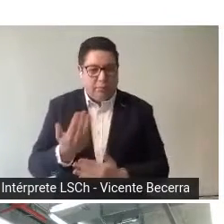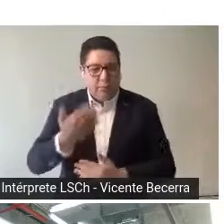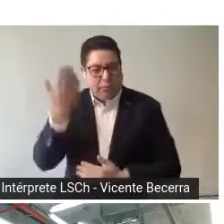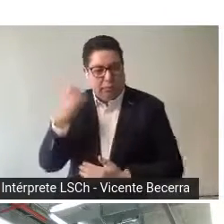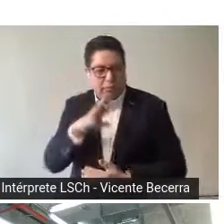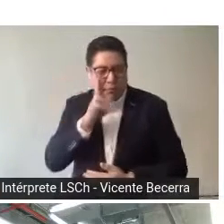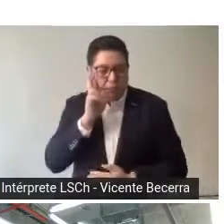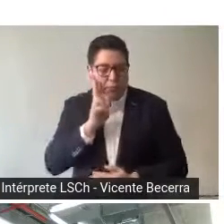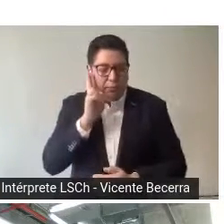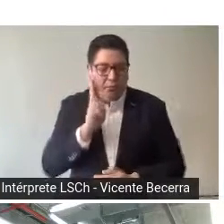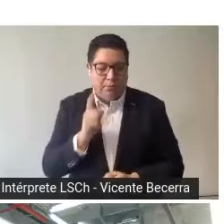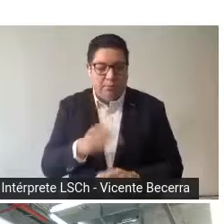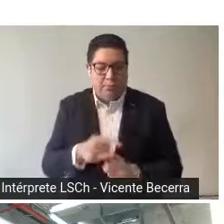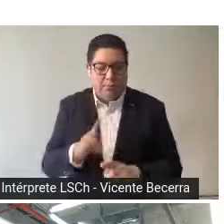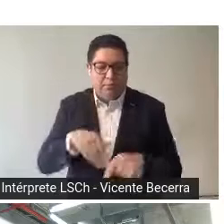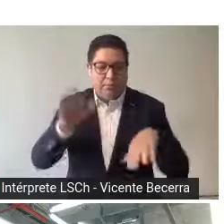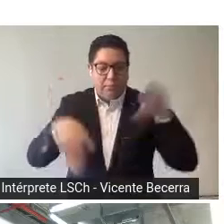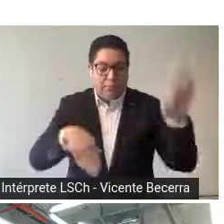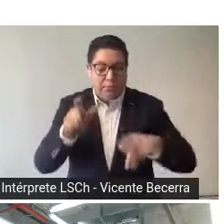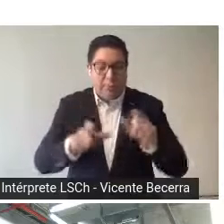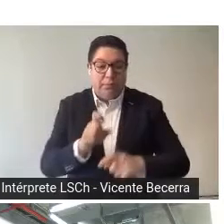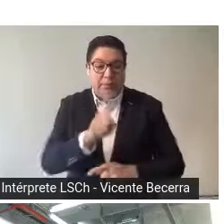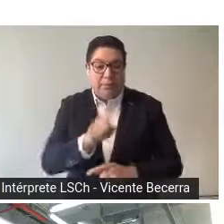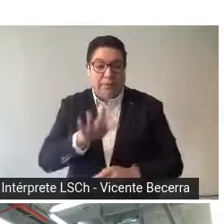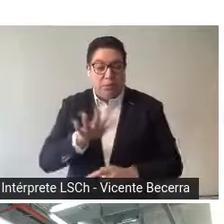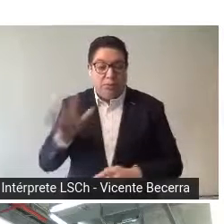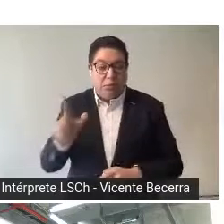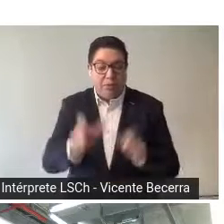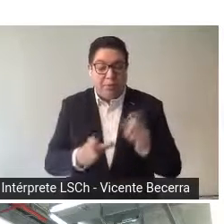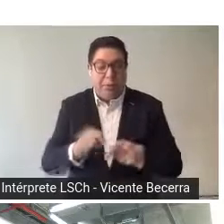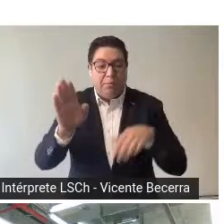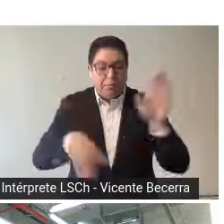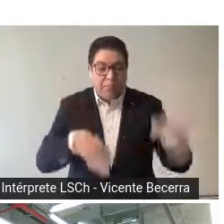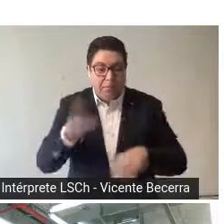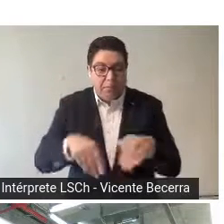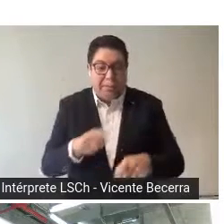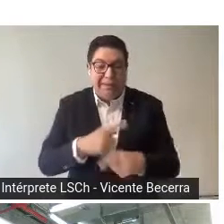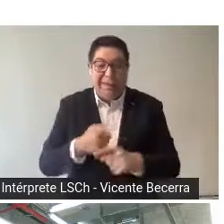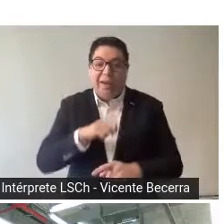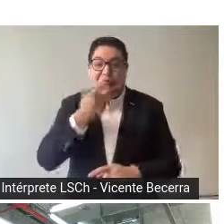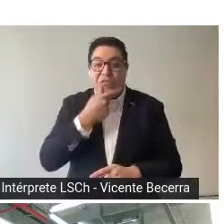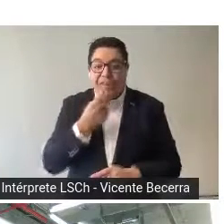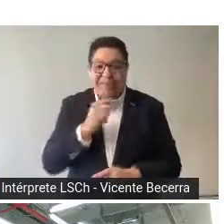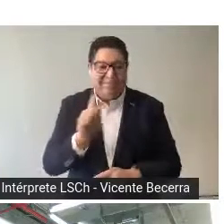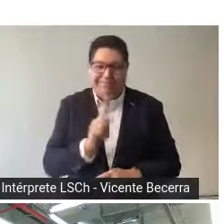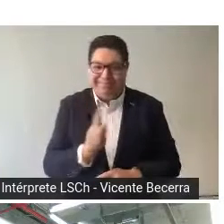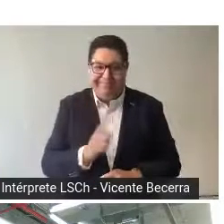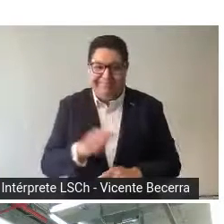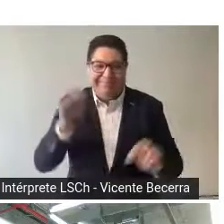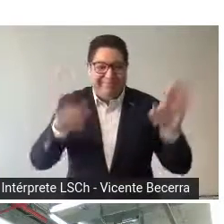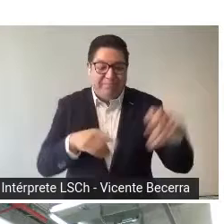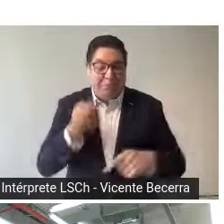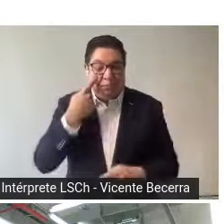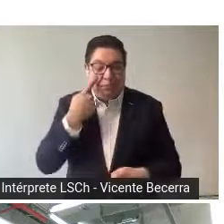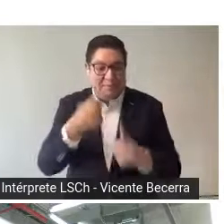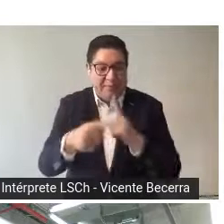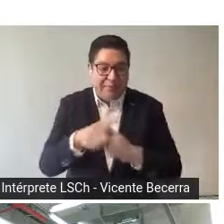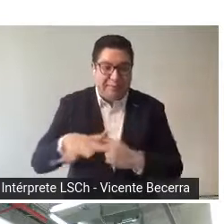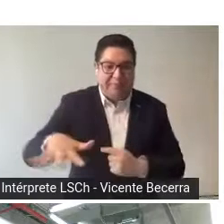momento reunir a 155 personas no era fácil, no las conocía